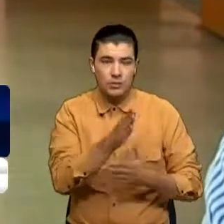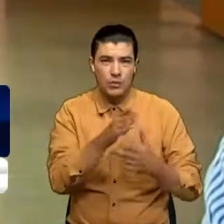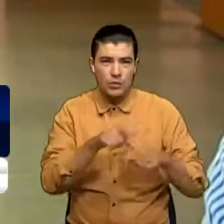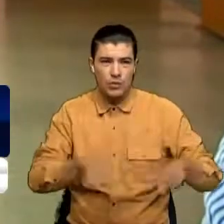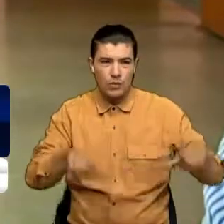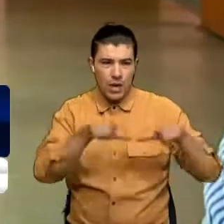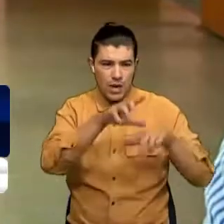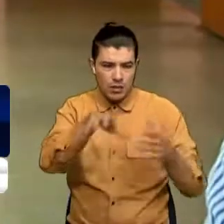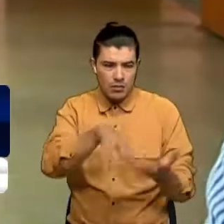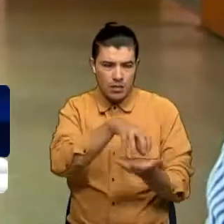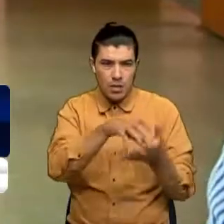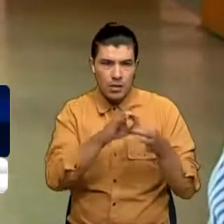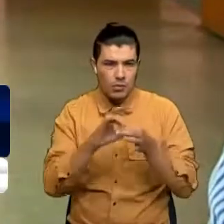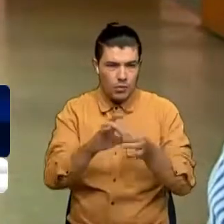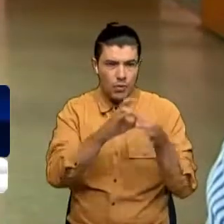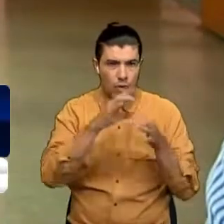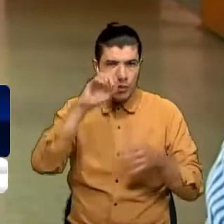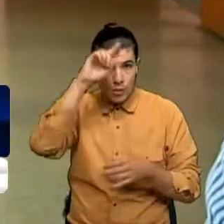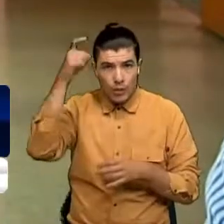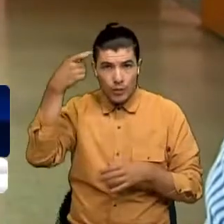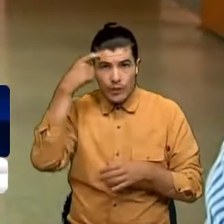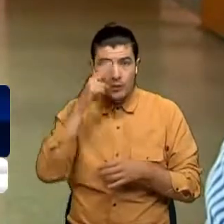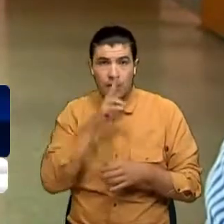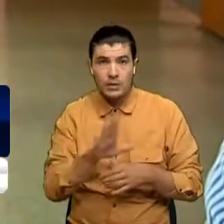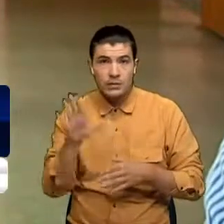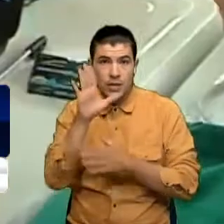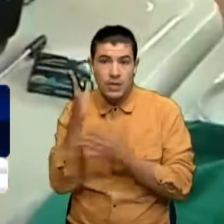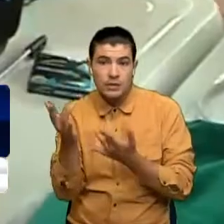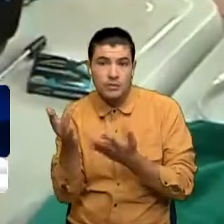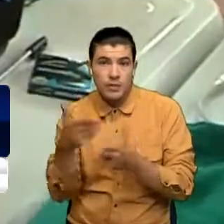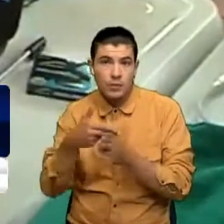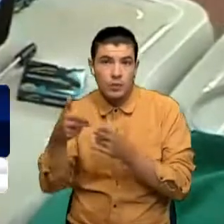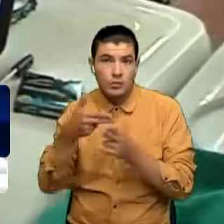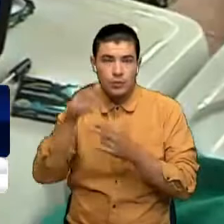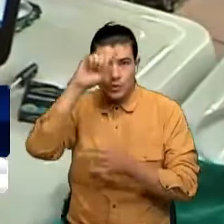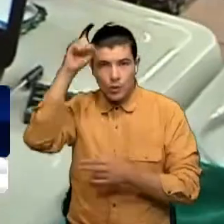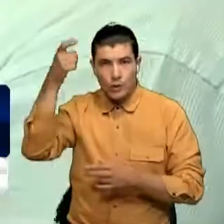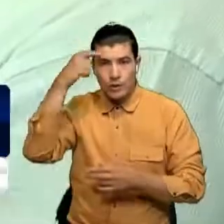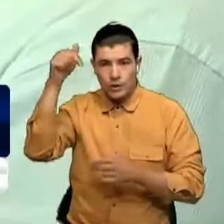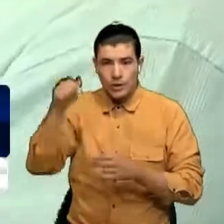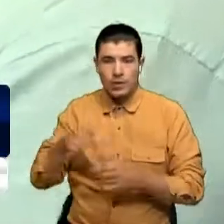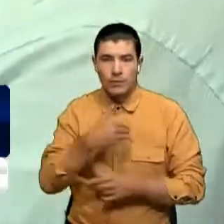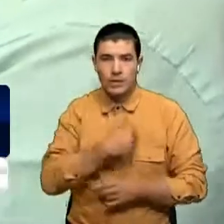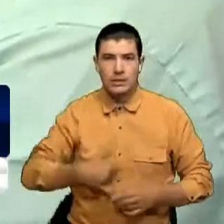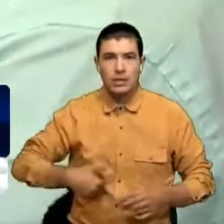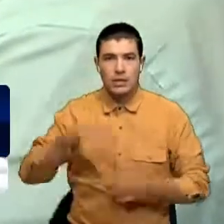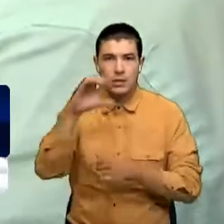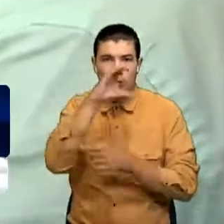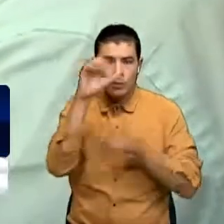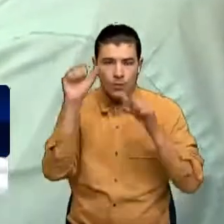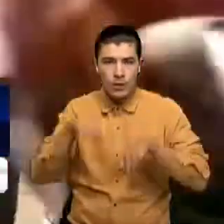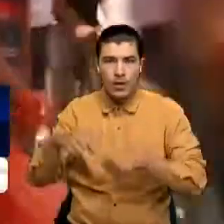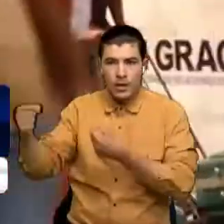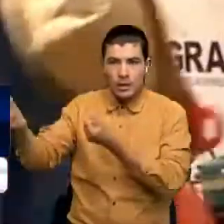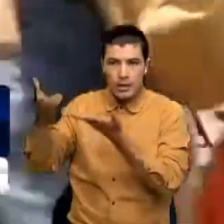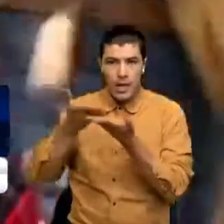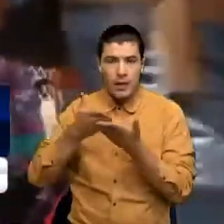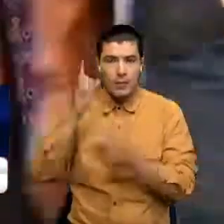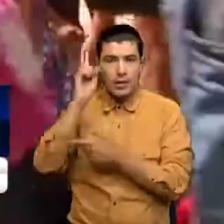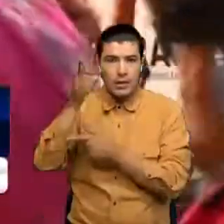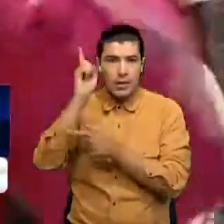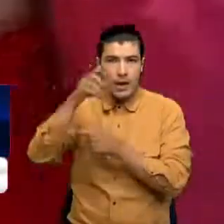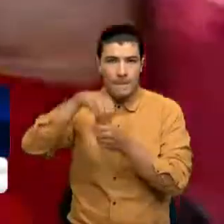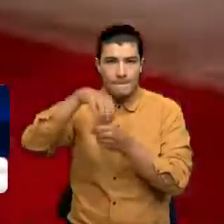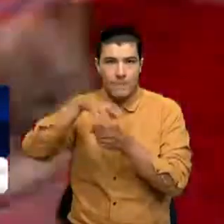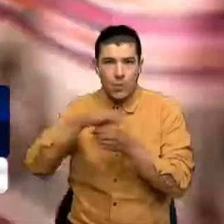y del gobierno nacional esperando el nuevo gobierno de que se den esas políticas públicas que nos ayuden un poco más a fortalecer